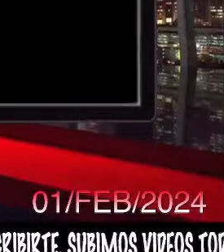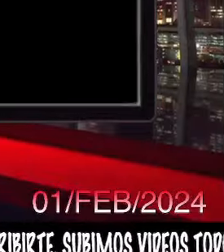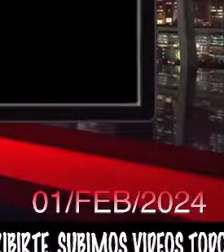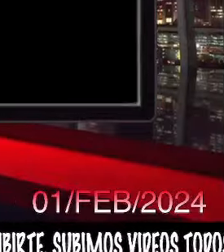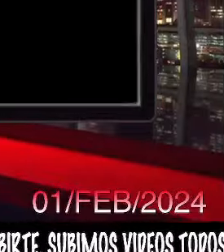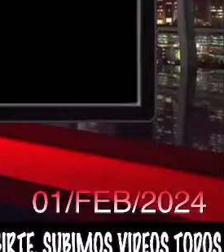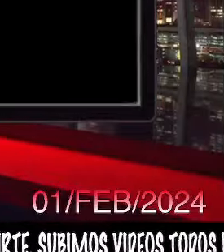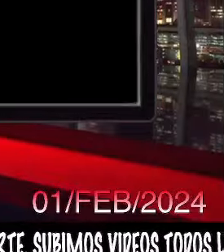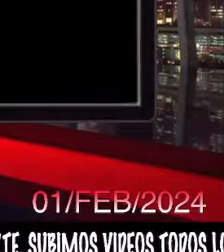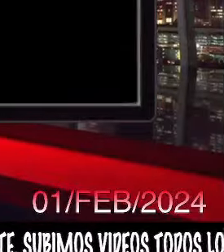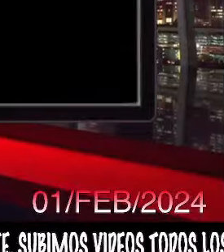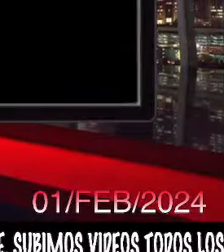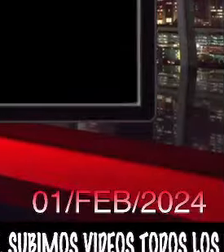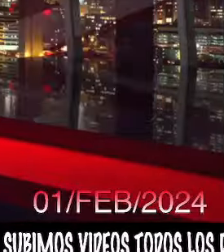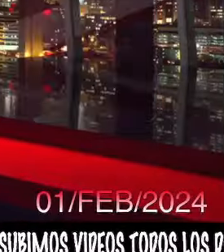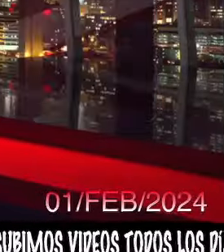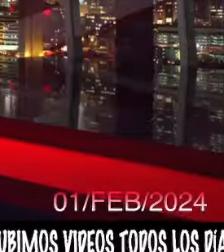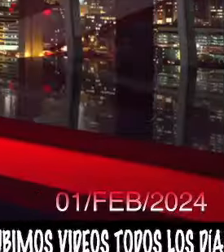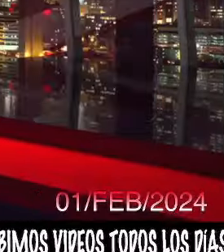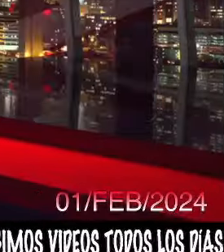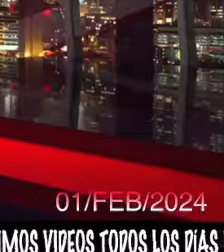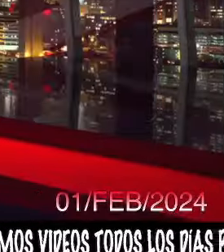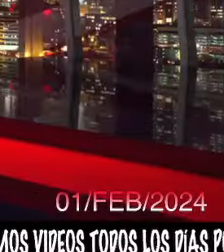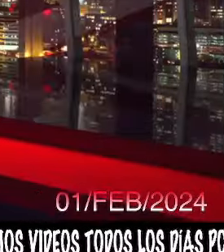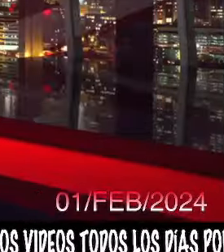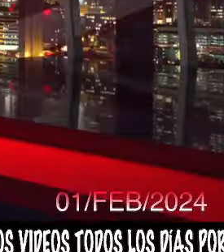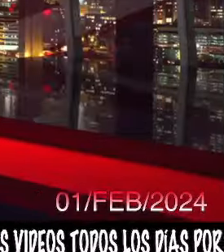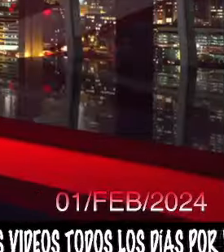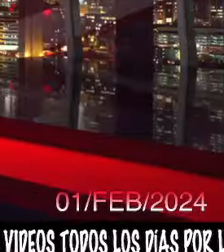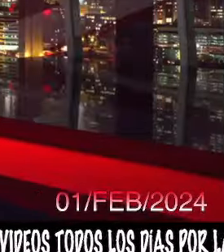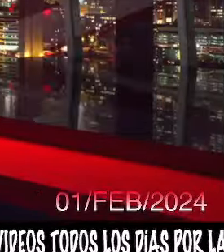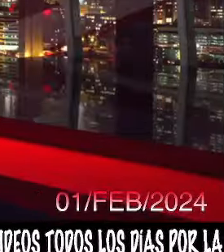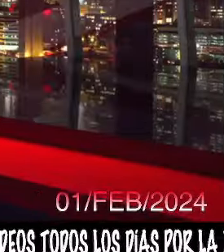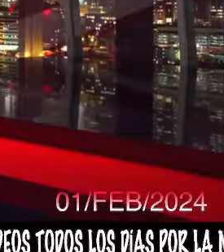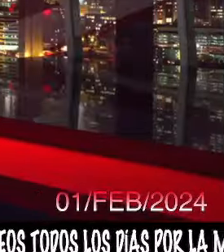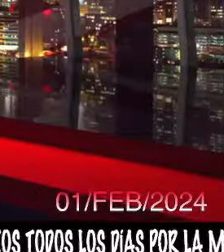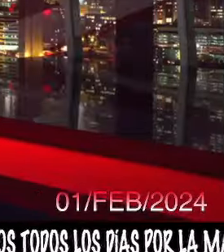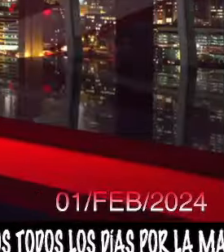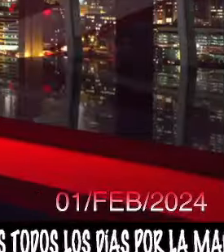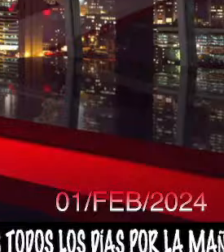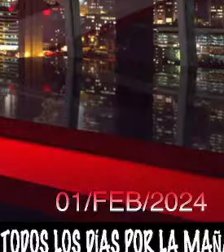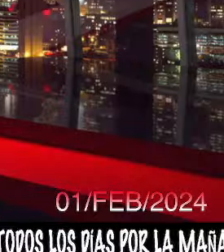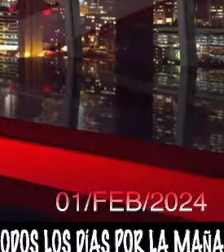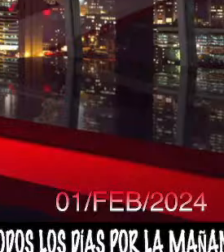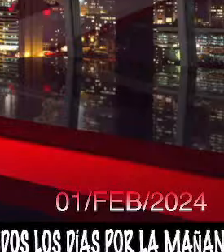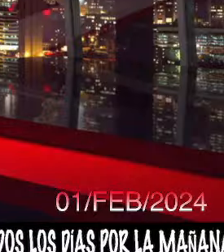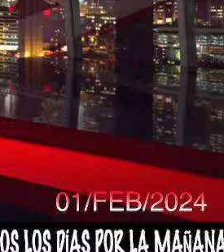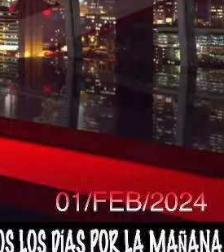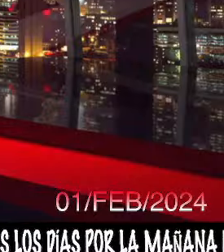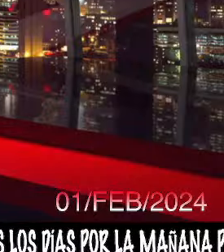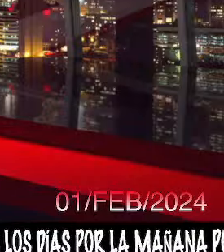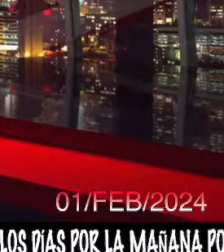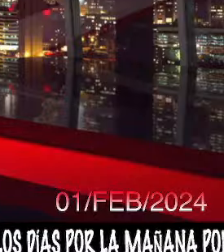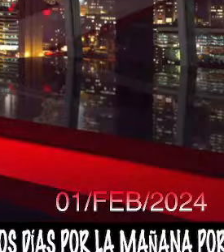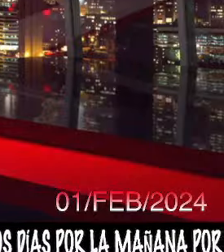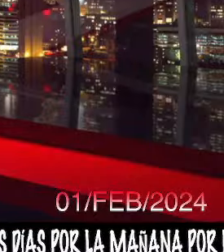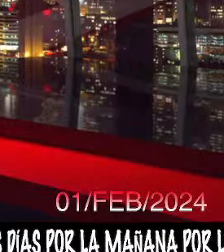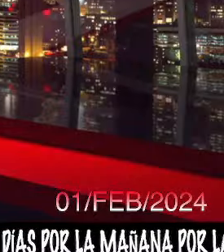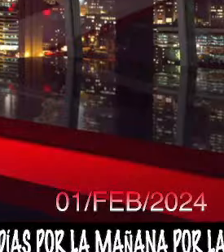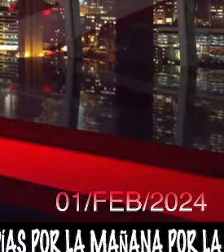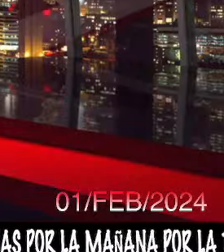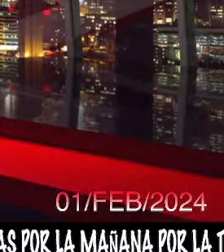que la democracia no depende tanto de los órganos, sino del mismo pueblo de México. También